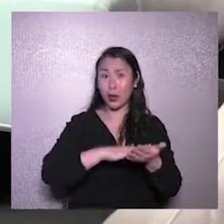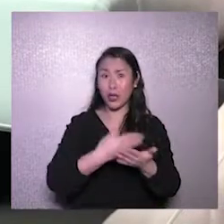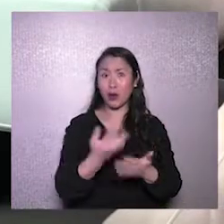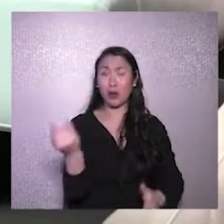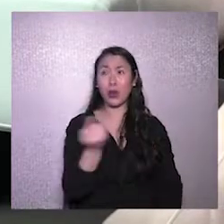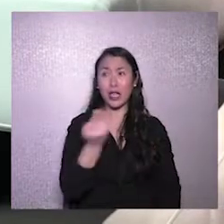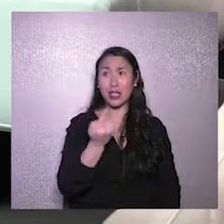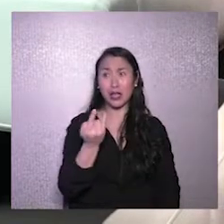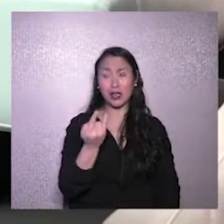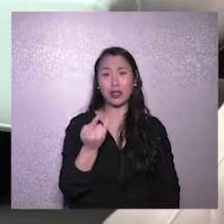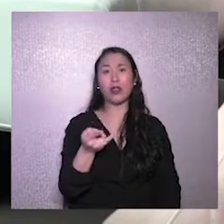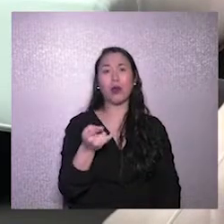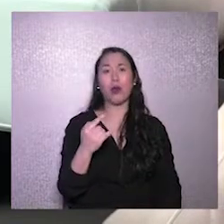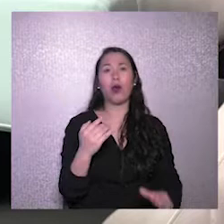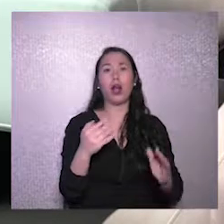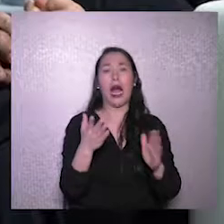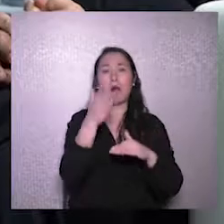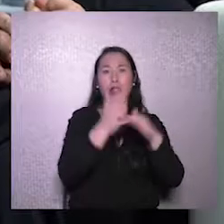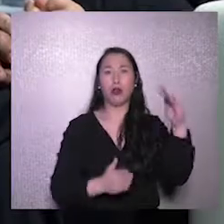del sándwich.